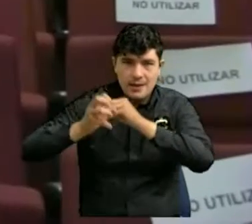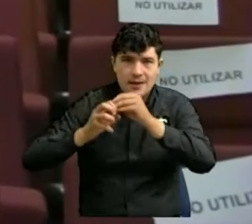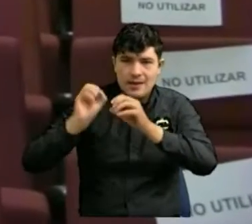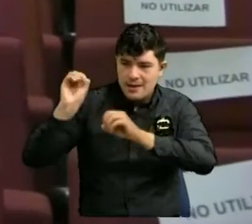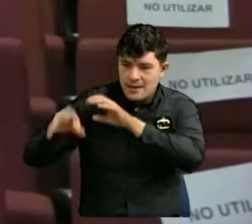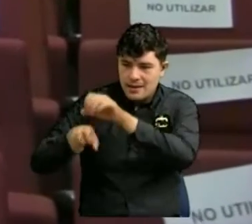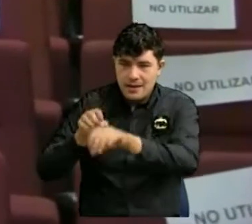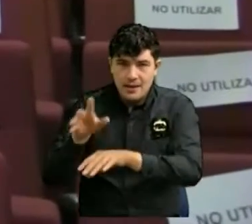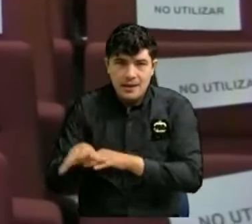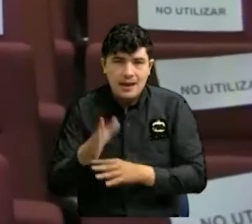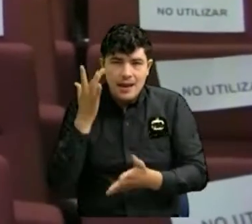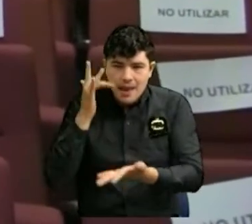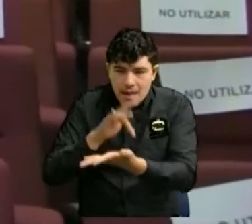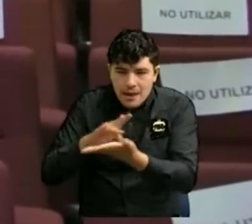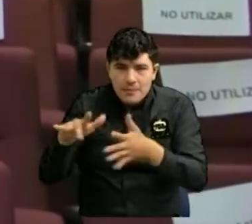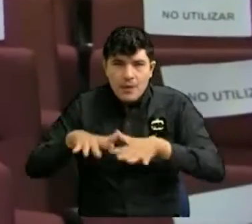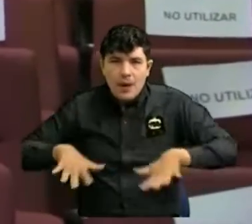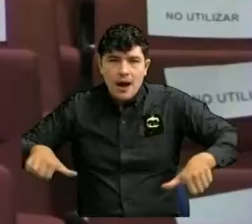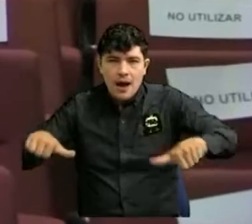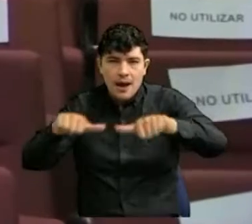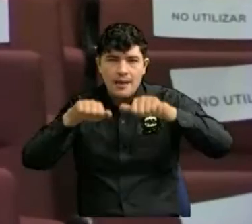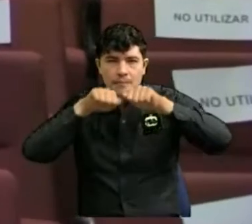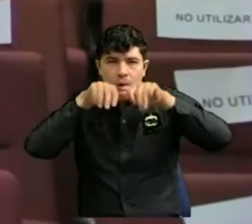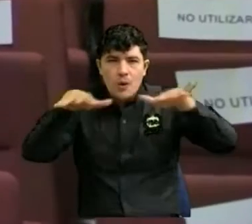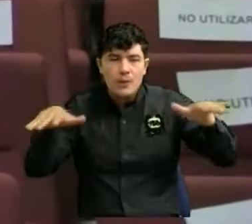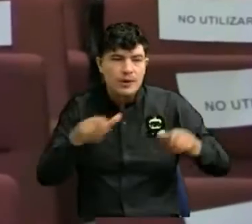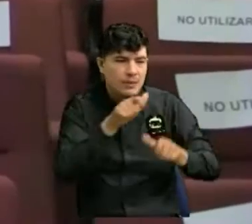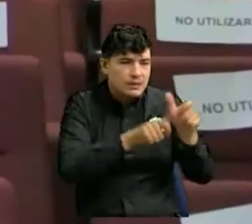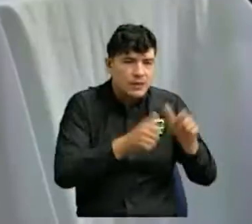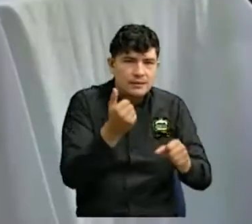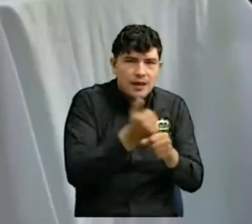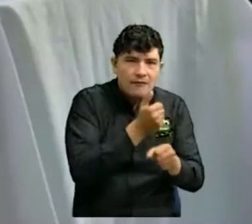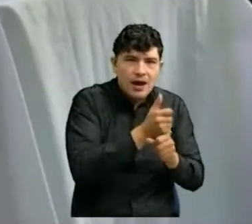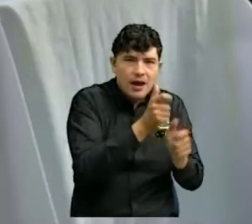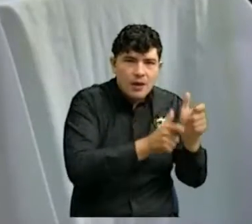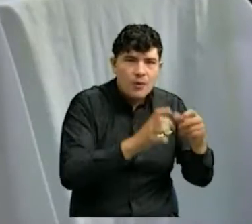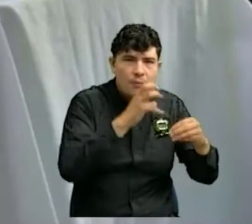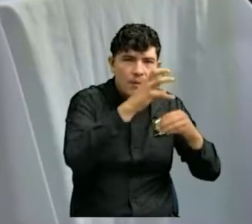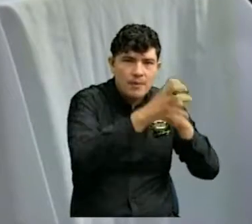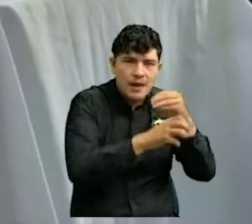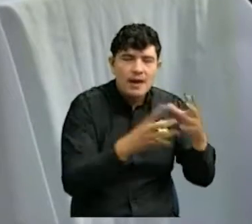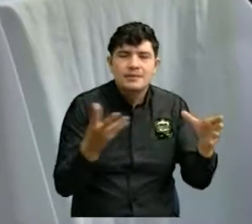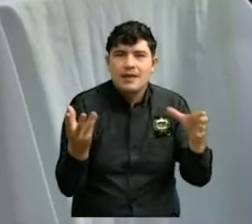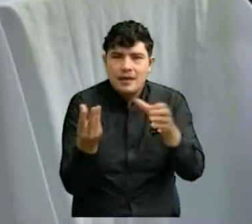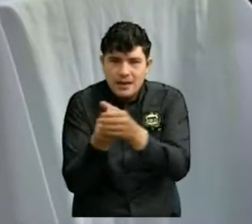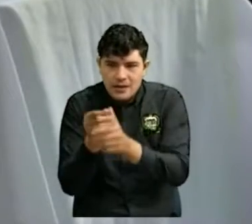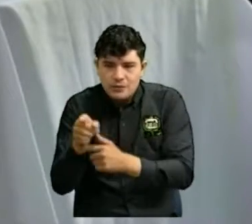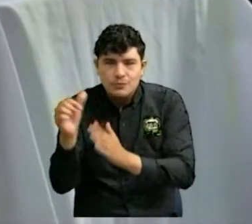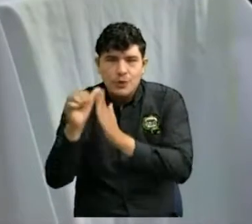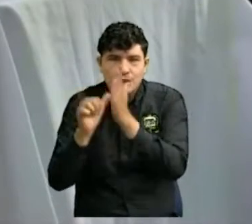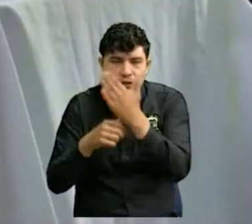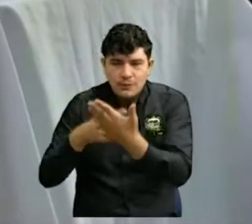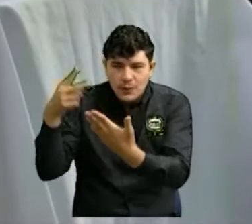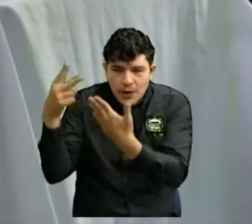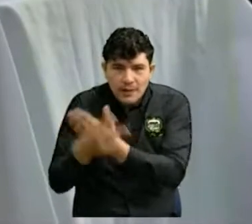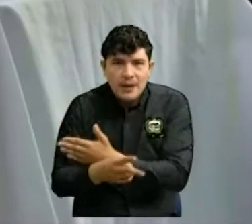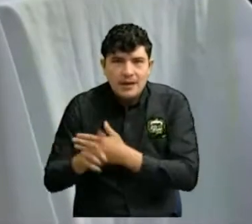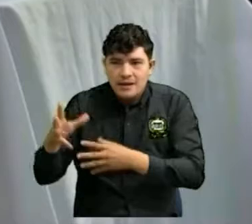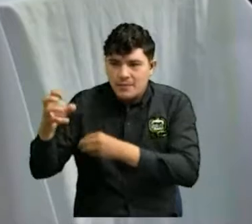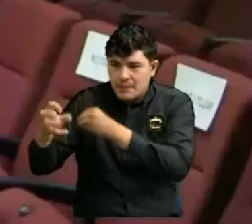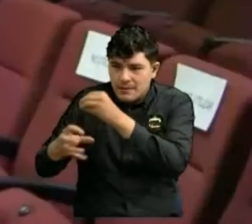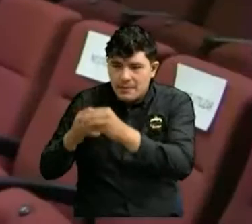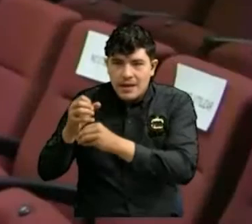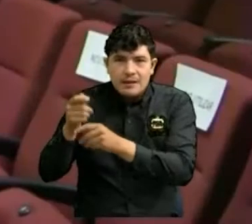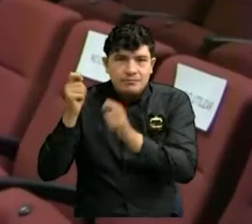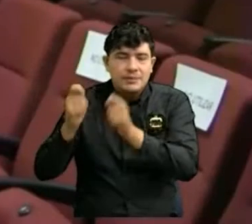recolección selectiva y la inclusión de los recicladores en el proceso del plan de gestión integral de residuos sólidos conocido como pgr